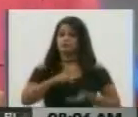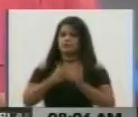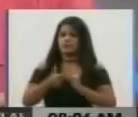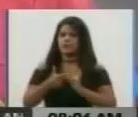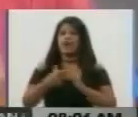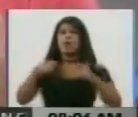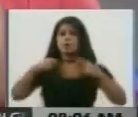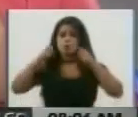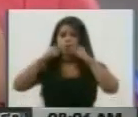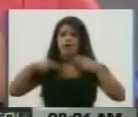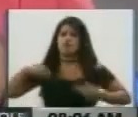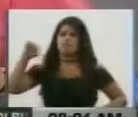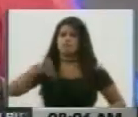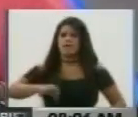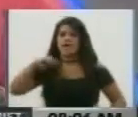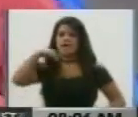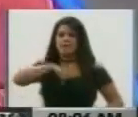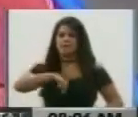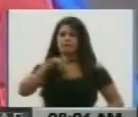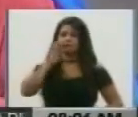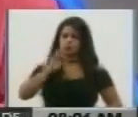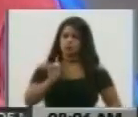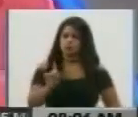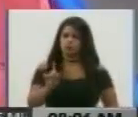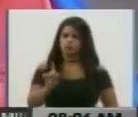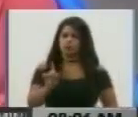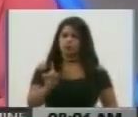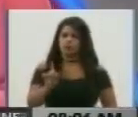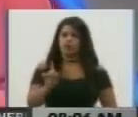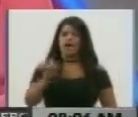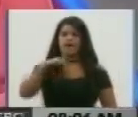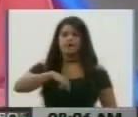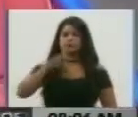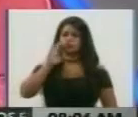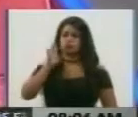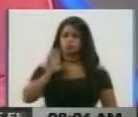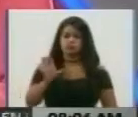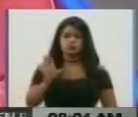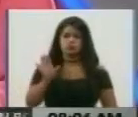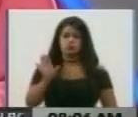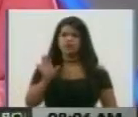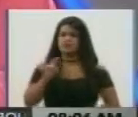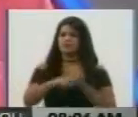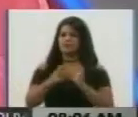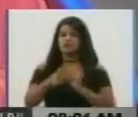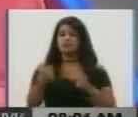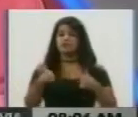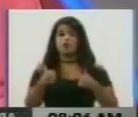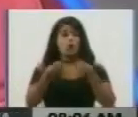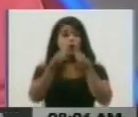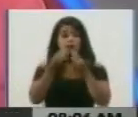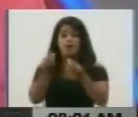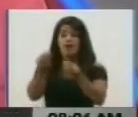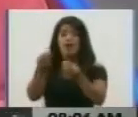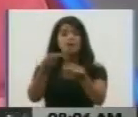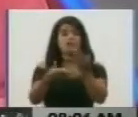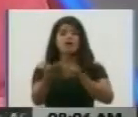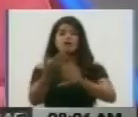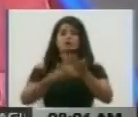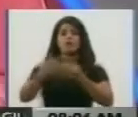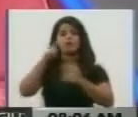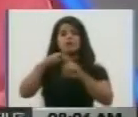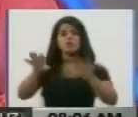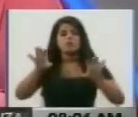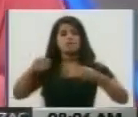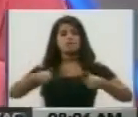humanidad, sí. Porque más allá de los razonamientos económicos, oye, convertir eso en un elemento de lucro es una cosa que habla